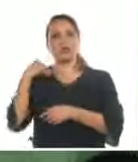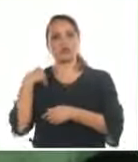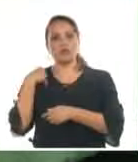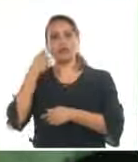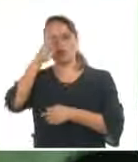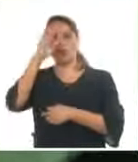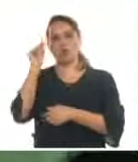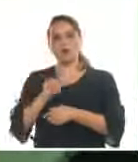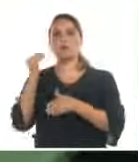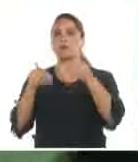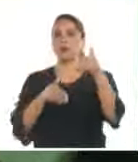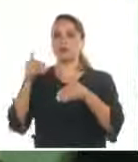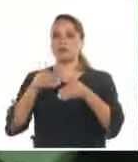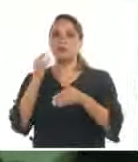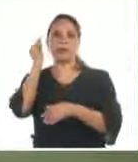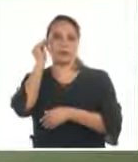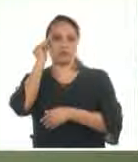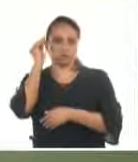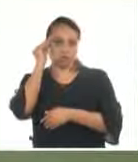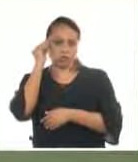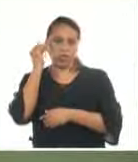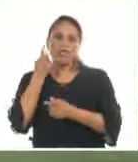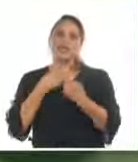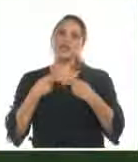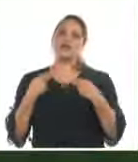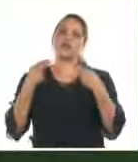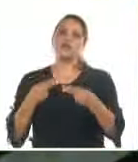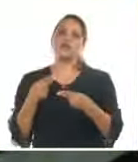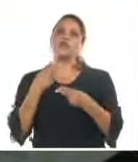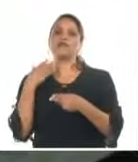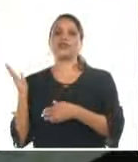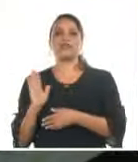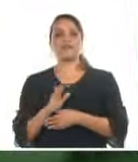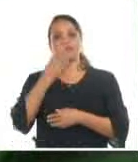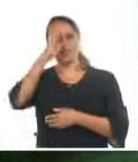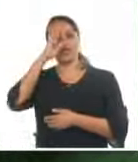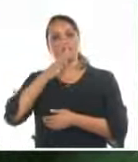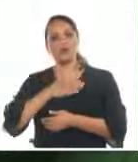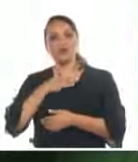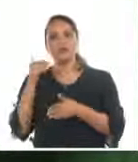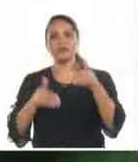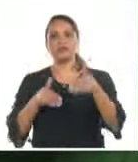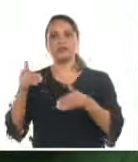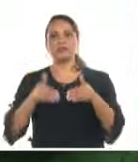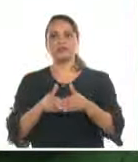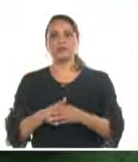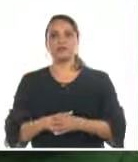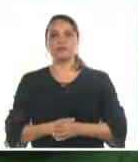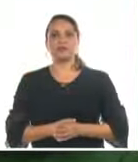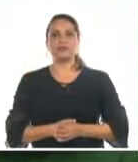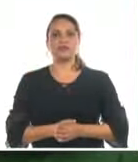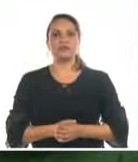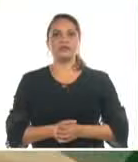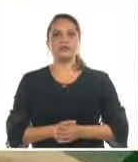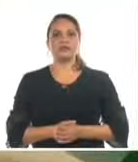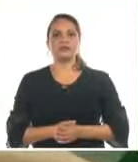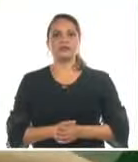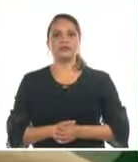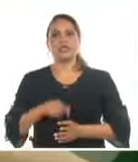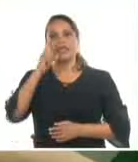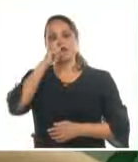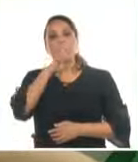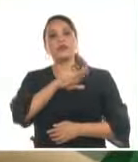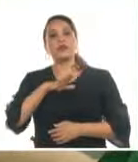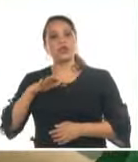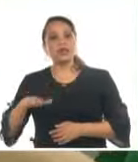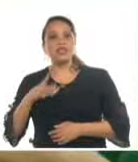que están para aprender. Realmente es un honor tenerlos en Cuba y creo que para nuestros niños